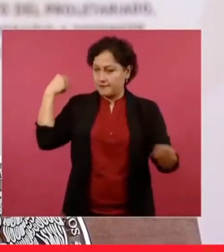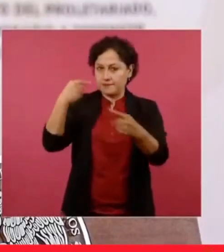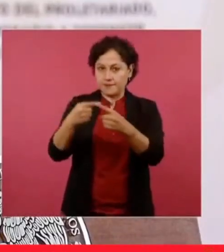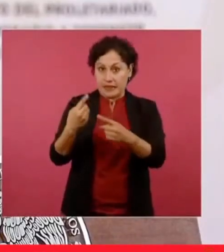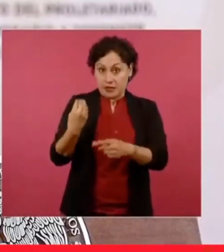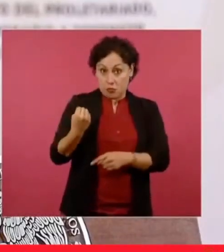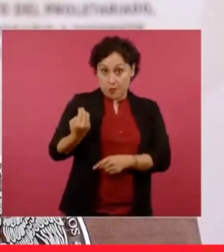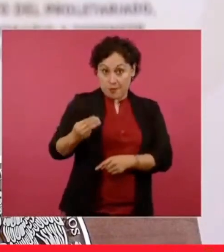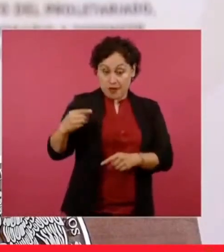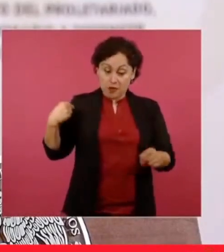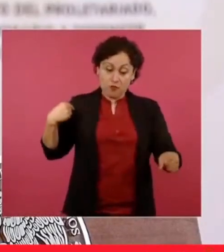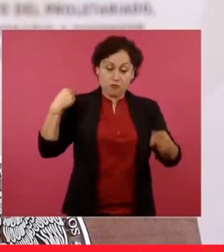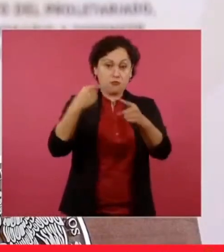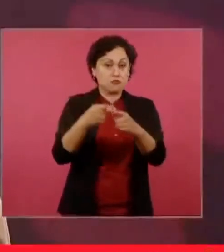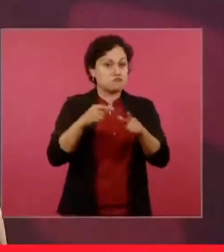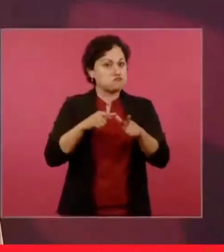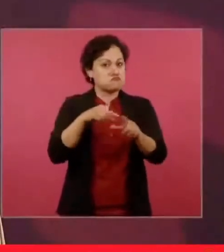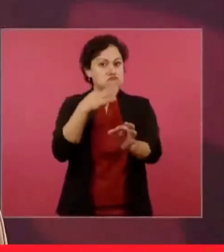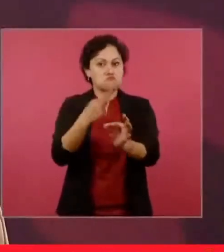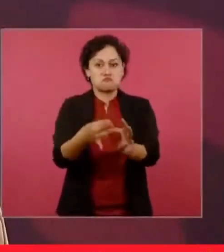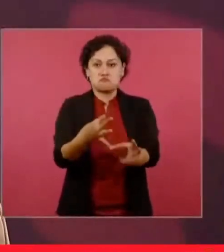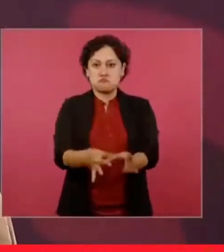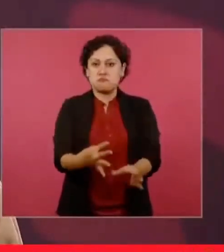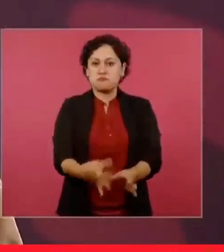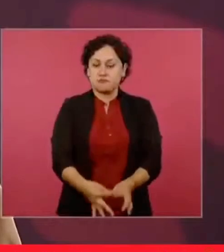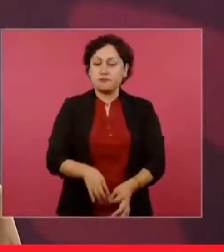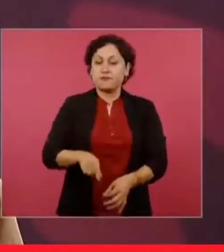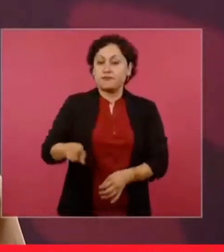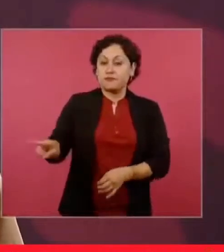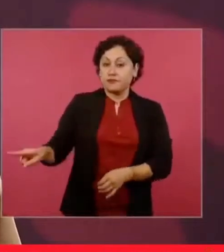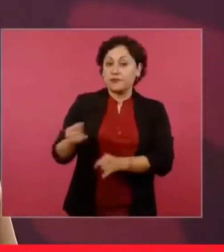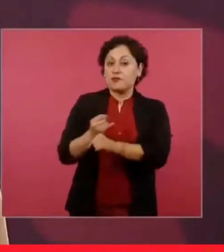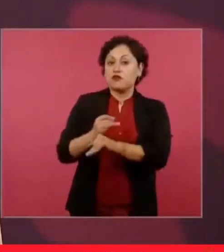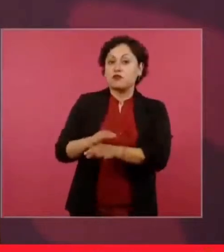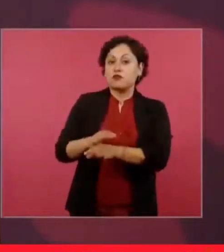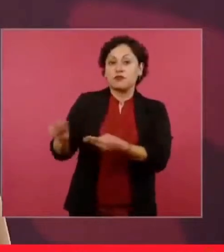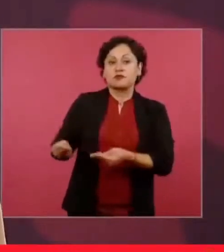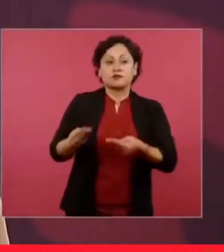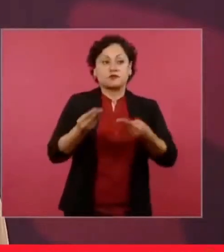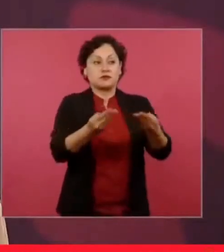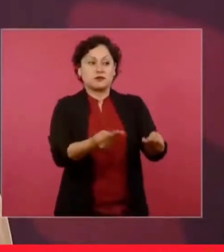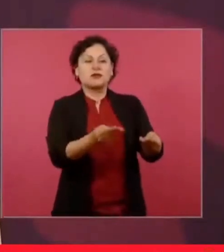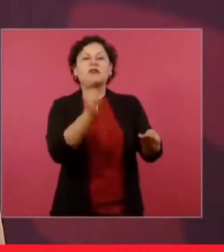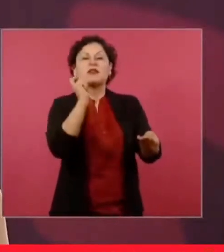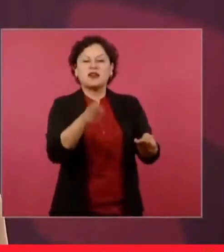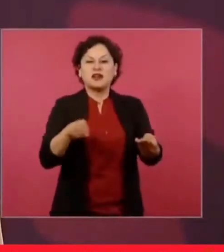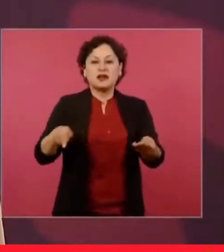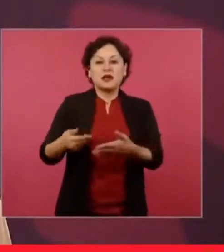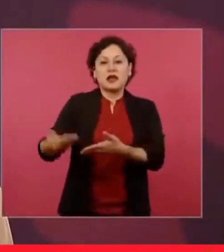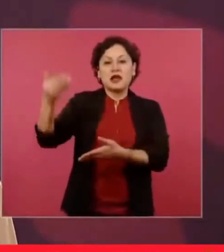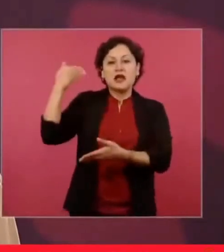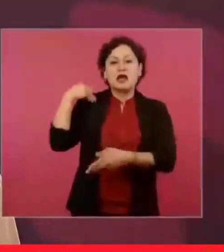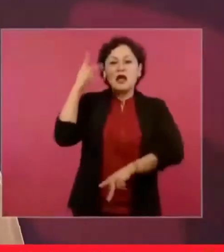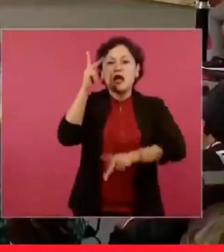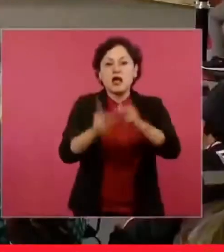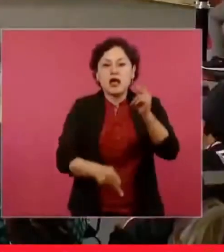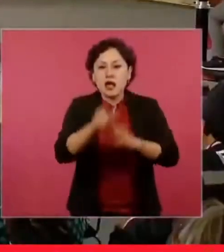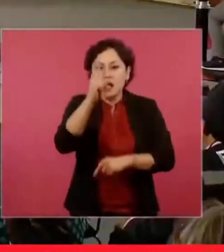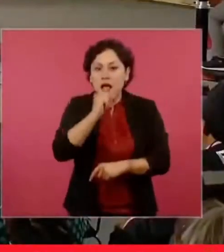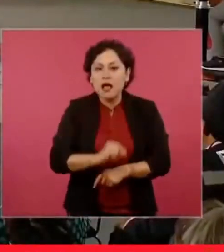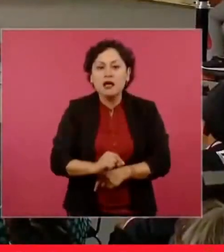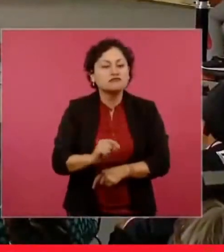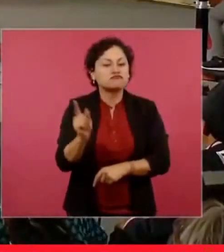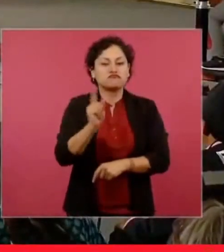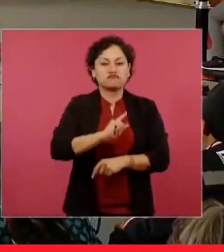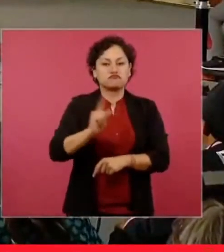posteriores alertas operativas emitidas por el SENACE se trataron de preventivas. Eso no quiere decir que haya cortes de energía. Por